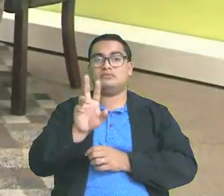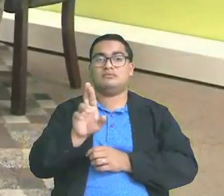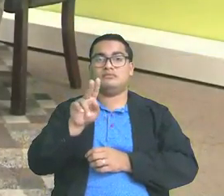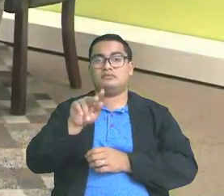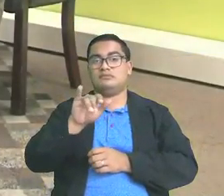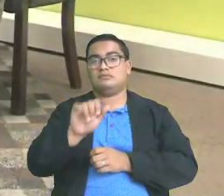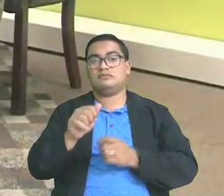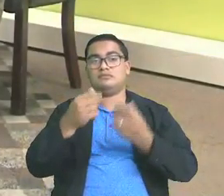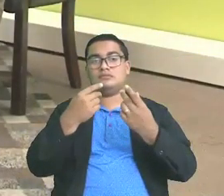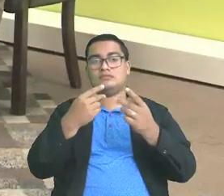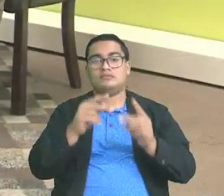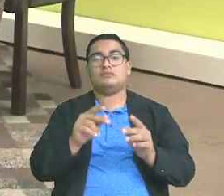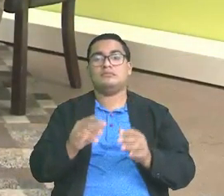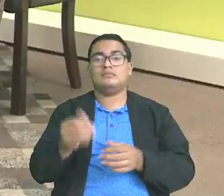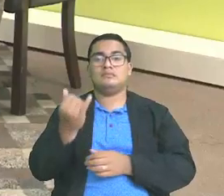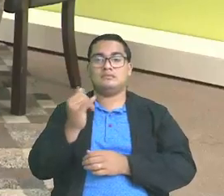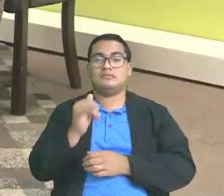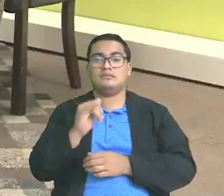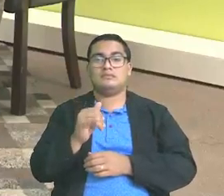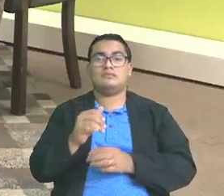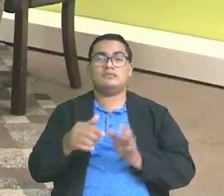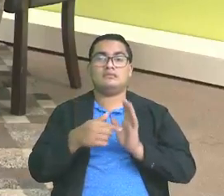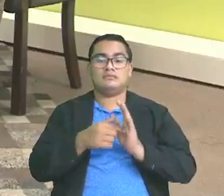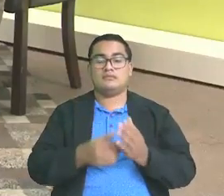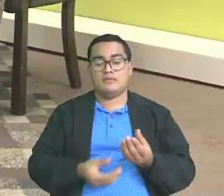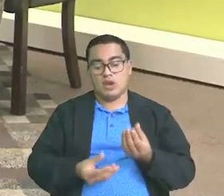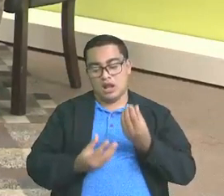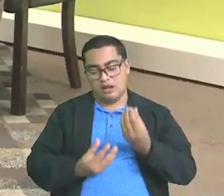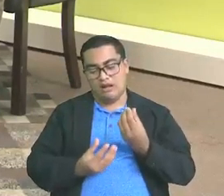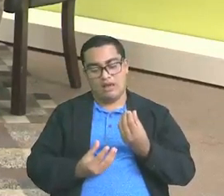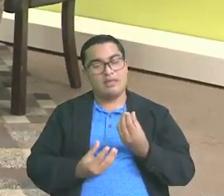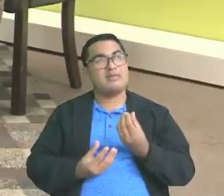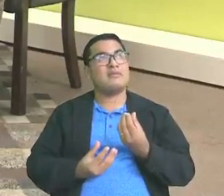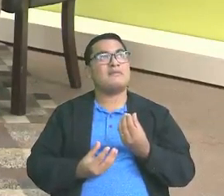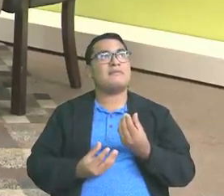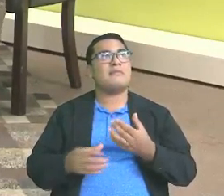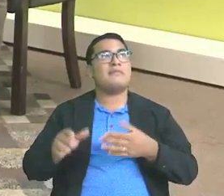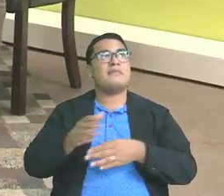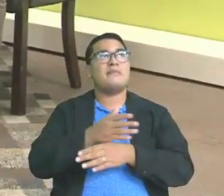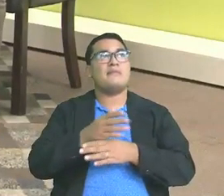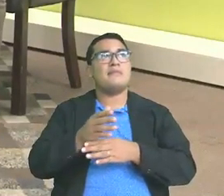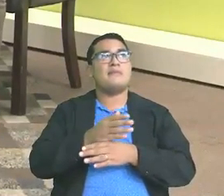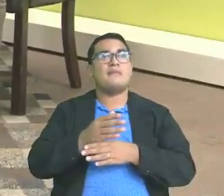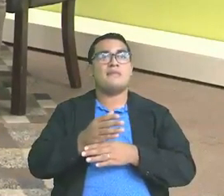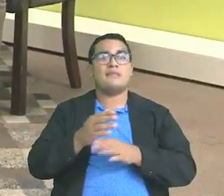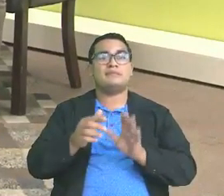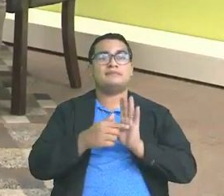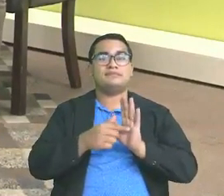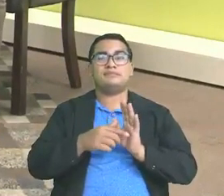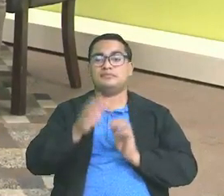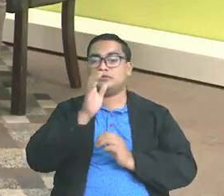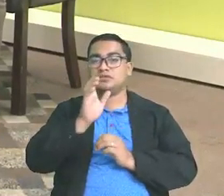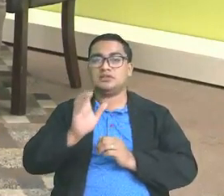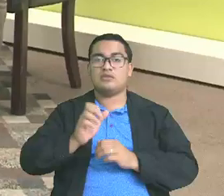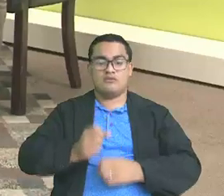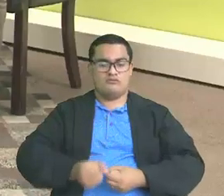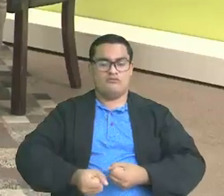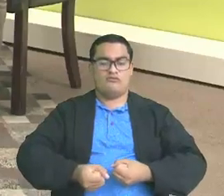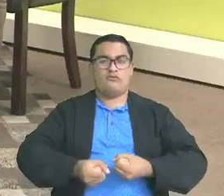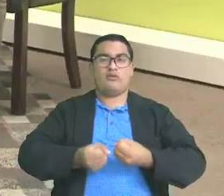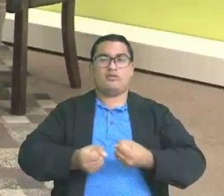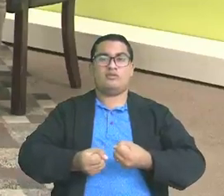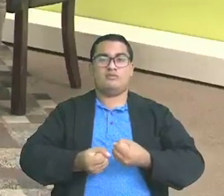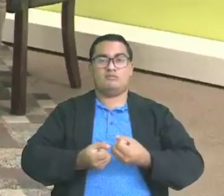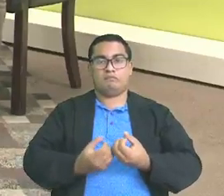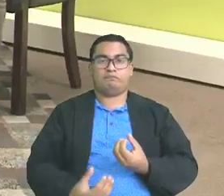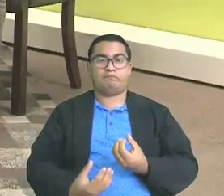sí se mantiene el aumento de volumen y la variación. Esta varía, por ejemplo, si el niño hace fuerza, eso es lo sale.